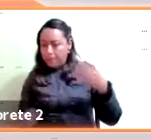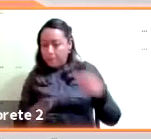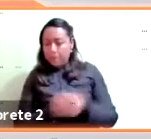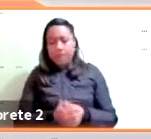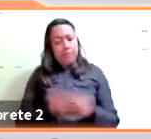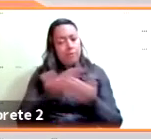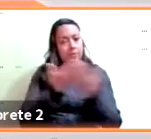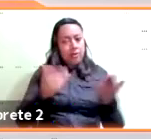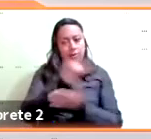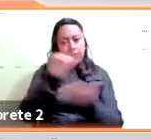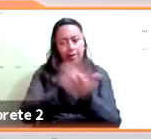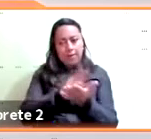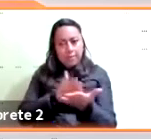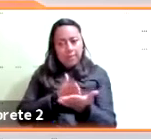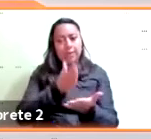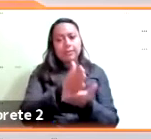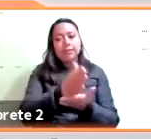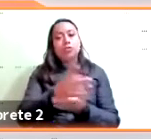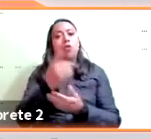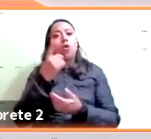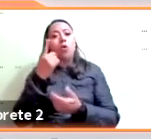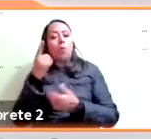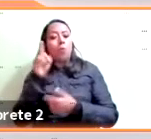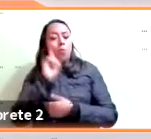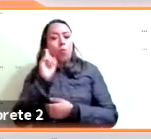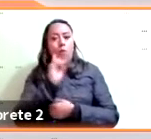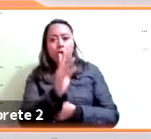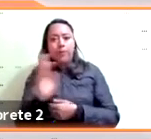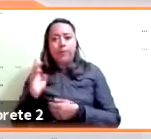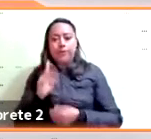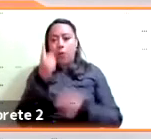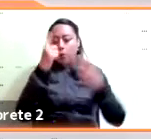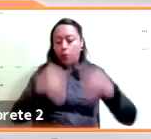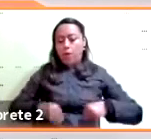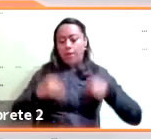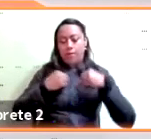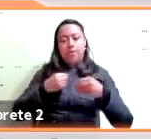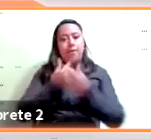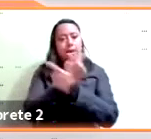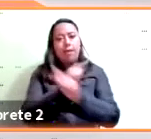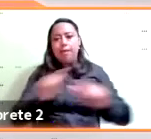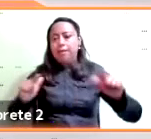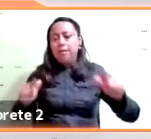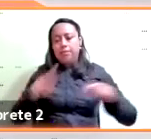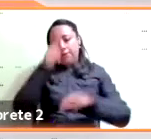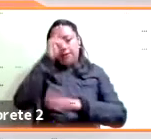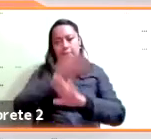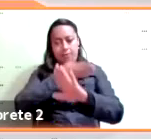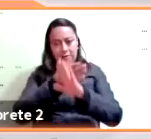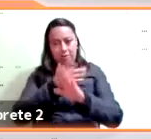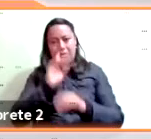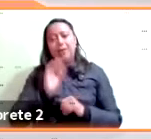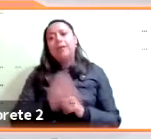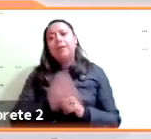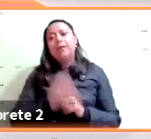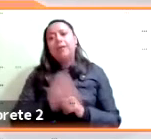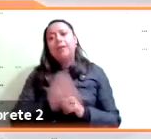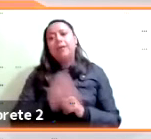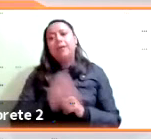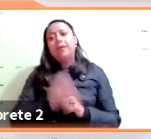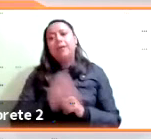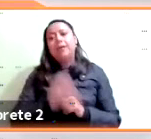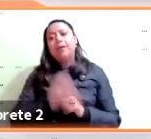de Acceso de las Mujeres a una Vida Libre de Violencia de la Ciudad de México señala que